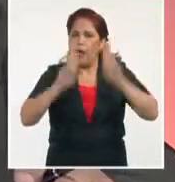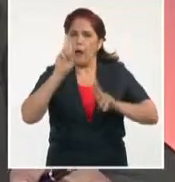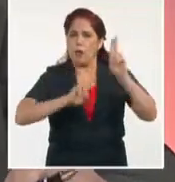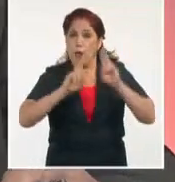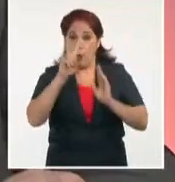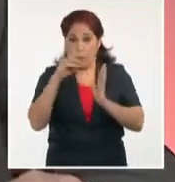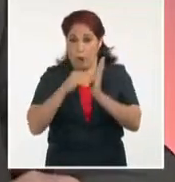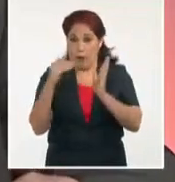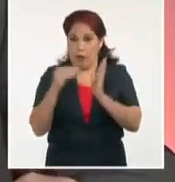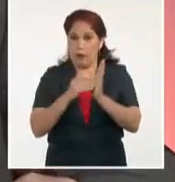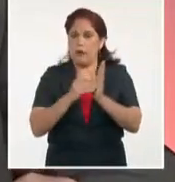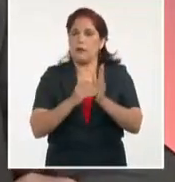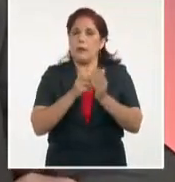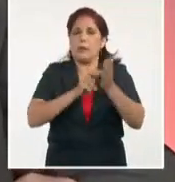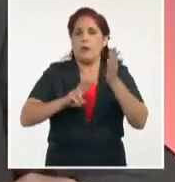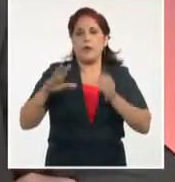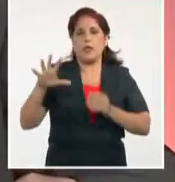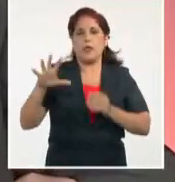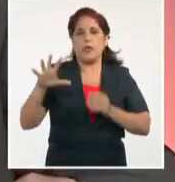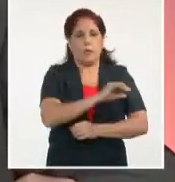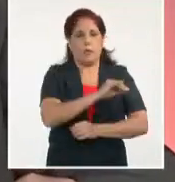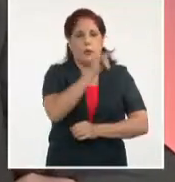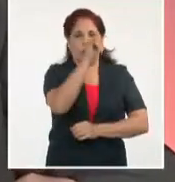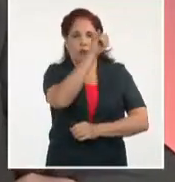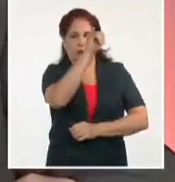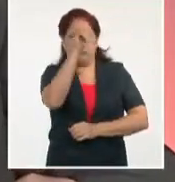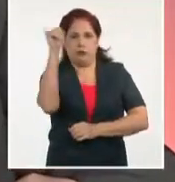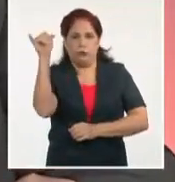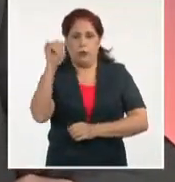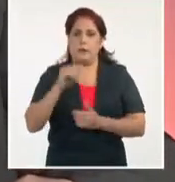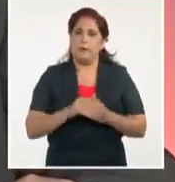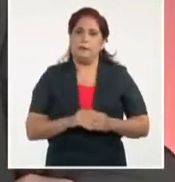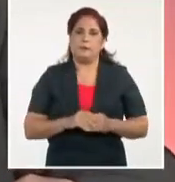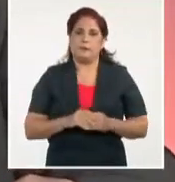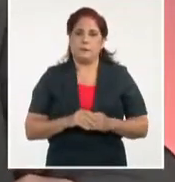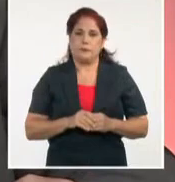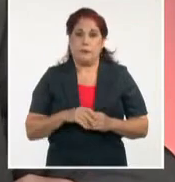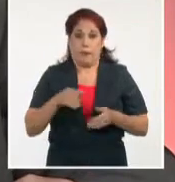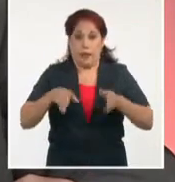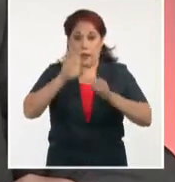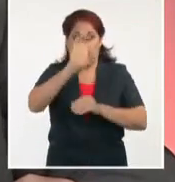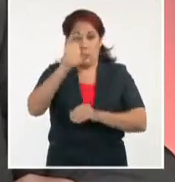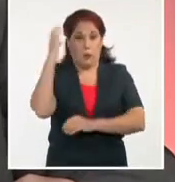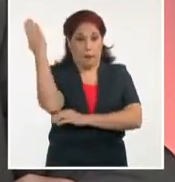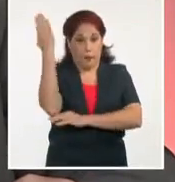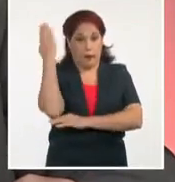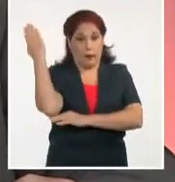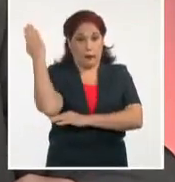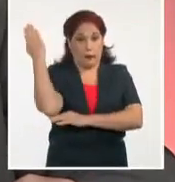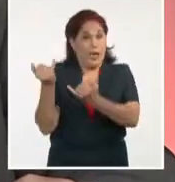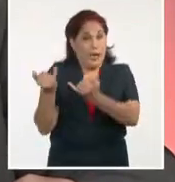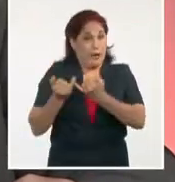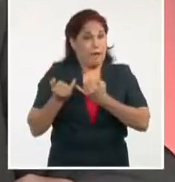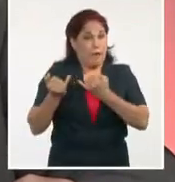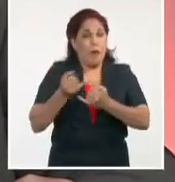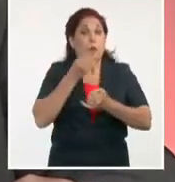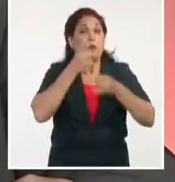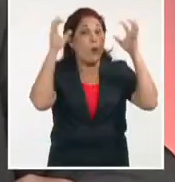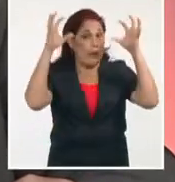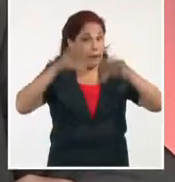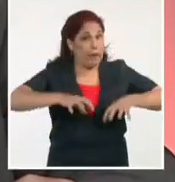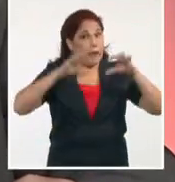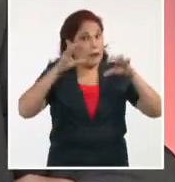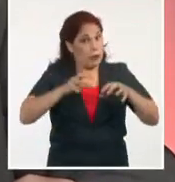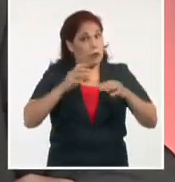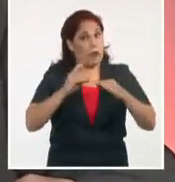darla con todas las provincias. Y con lo que tengo que decir que dio el Instituto de Meteorología, que podían ocurrir, como decía el doctor